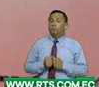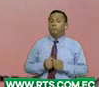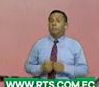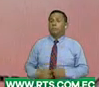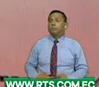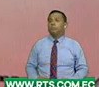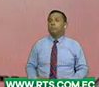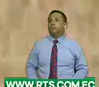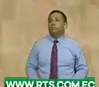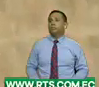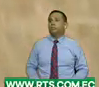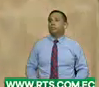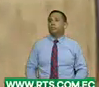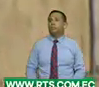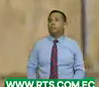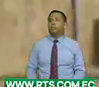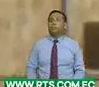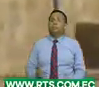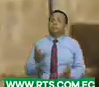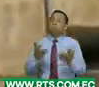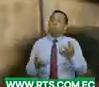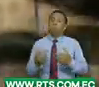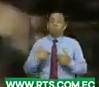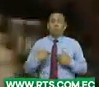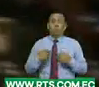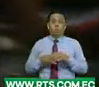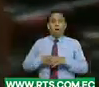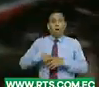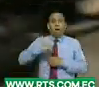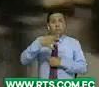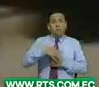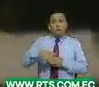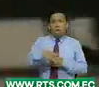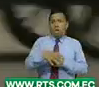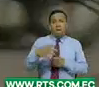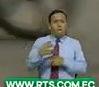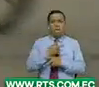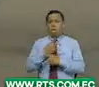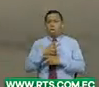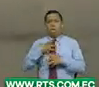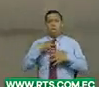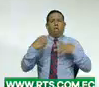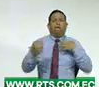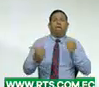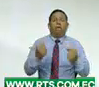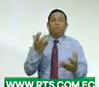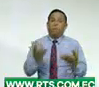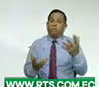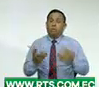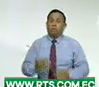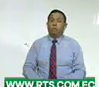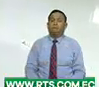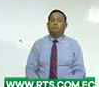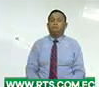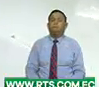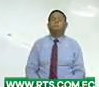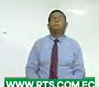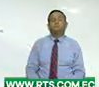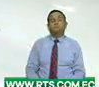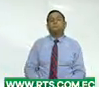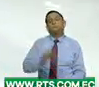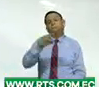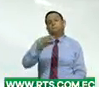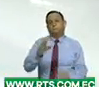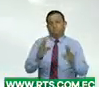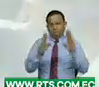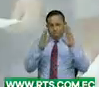porque cree que podrían ser las próximas víctimas informó charlie pensaba y mucha atención familiares de la